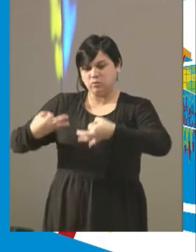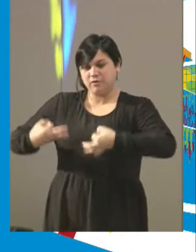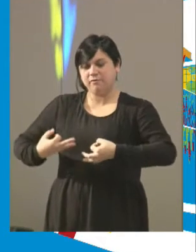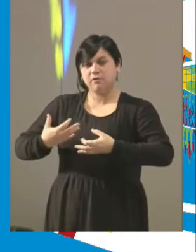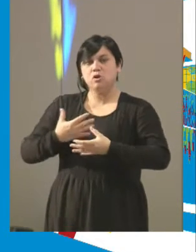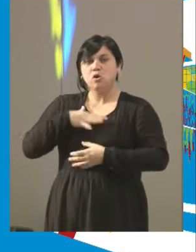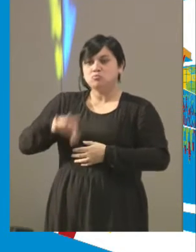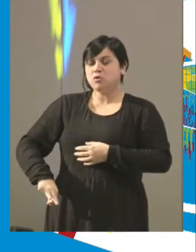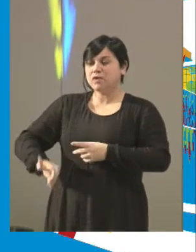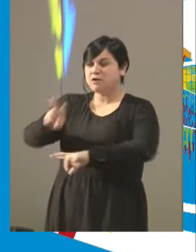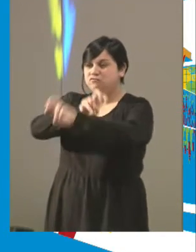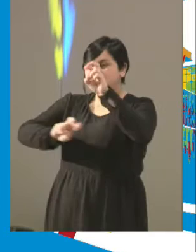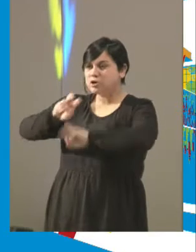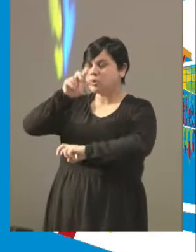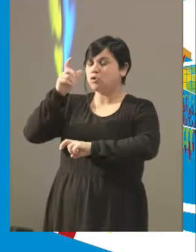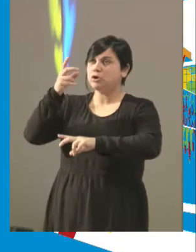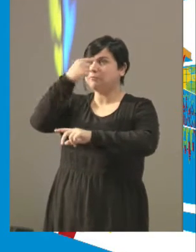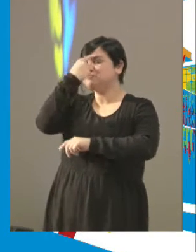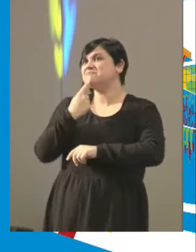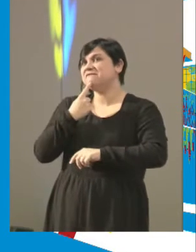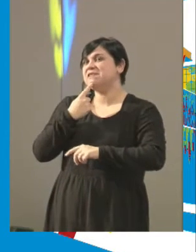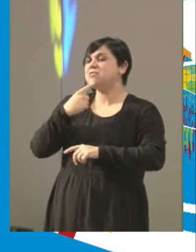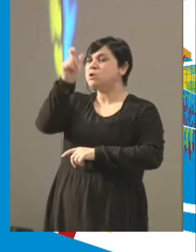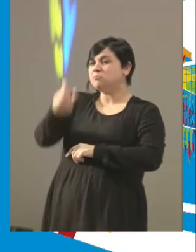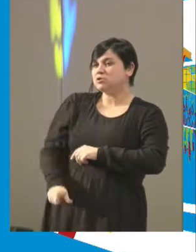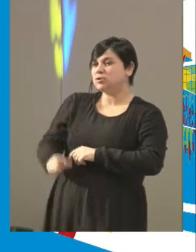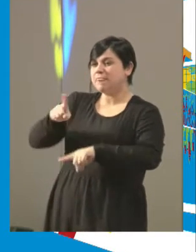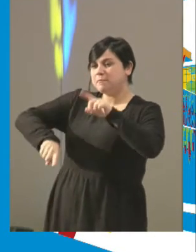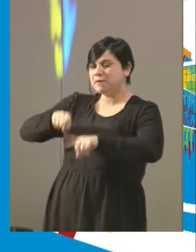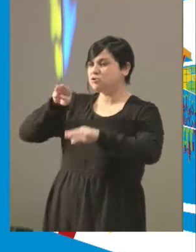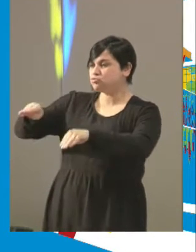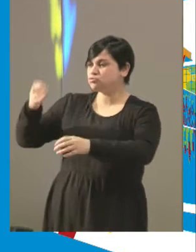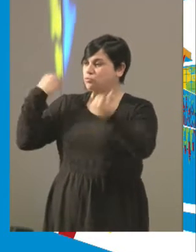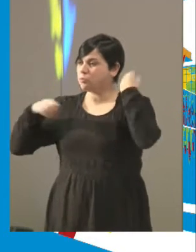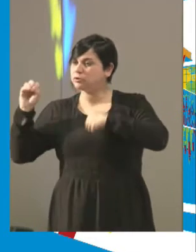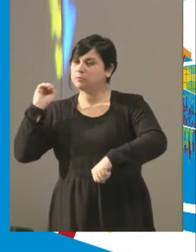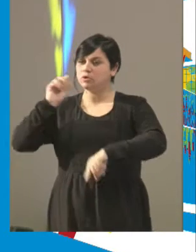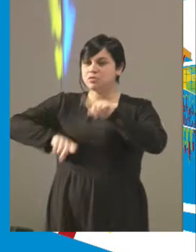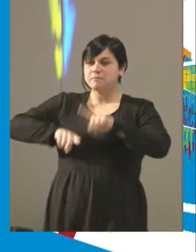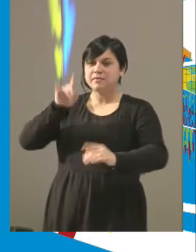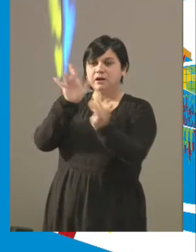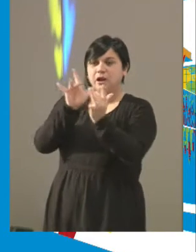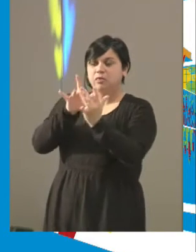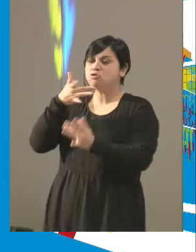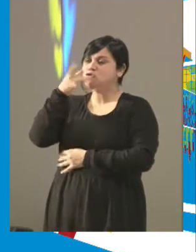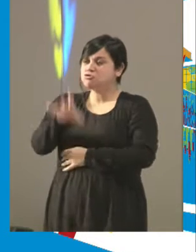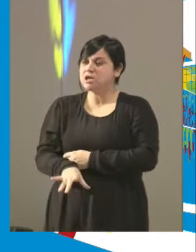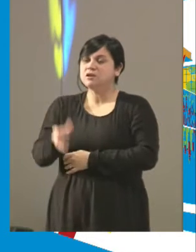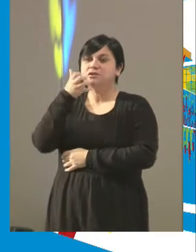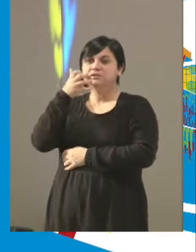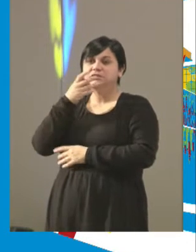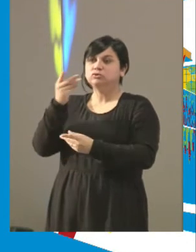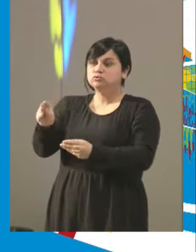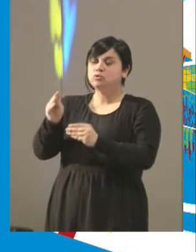poder patronar a una persona por sus comportamientos, con quién se relaciona, si ha variado